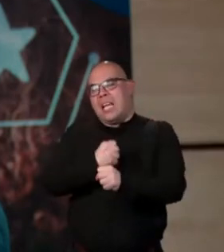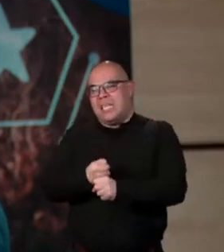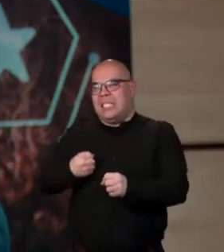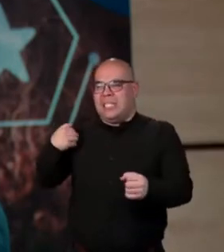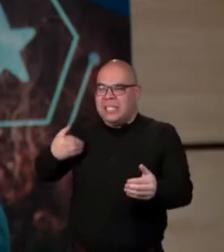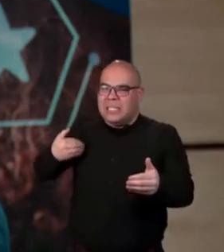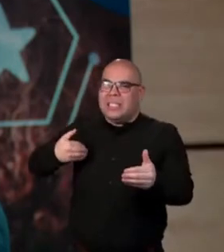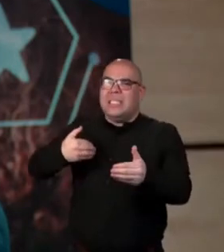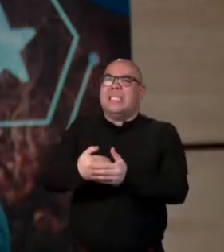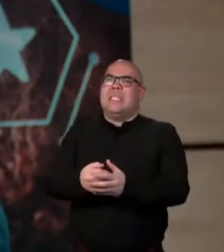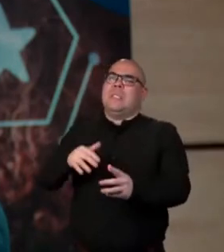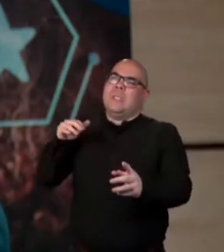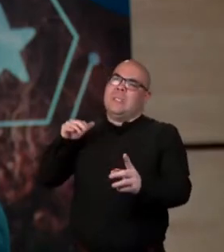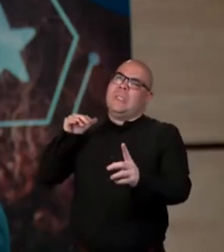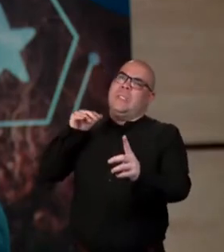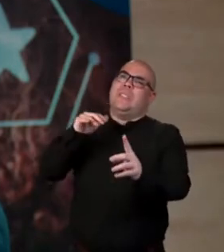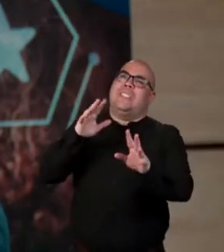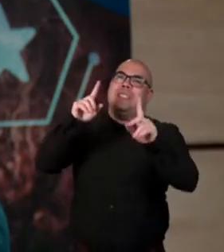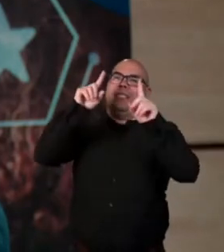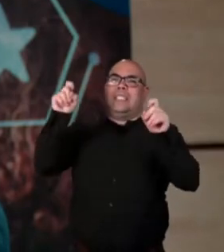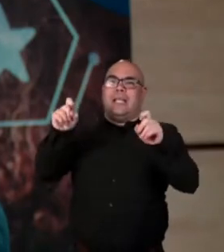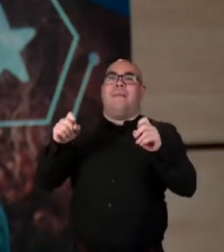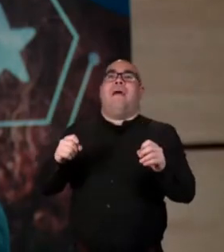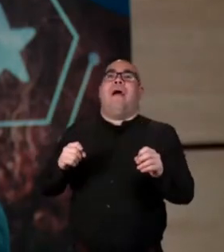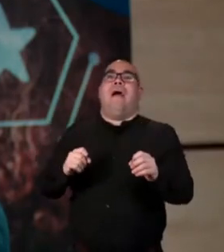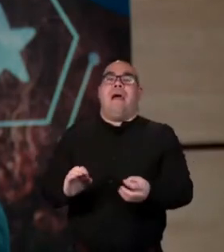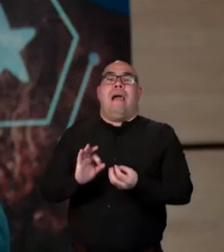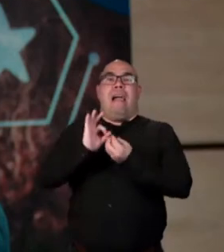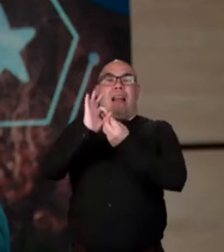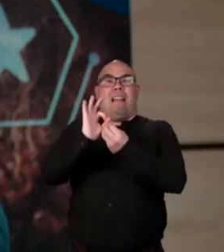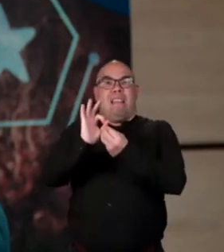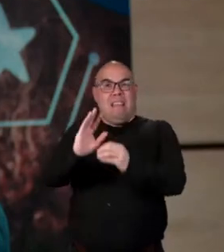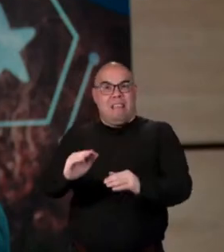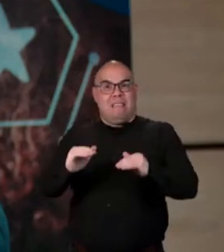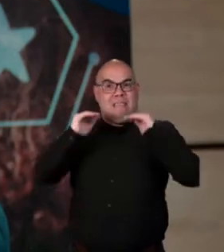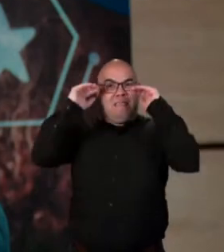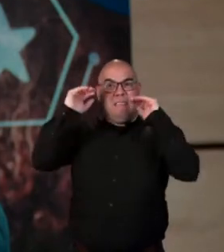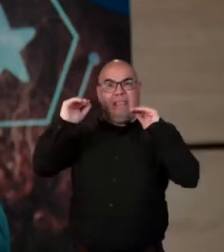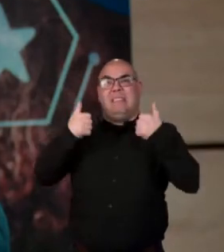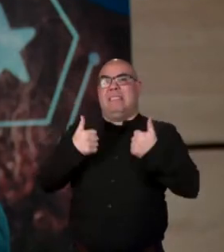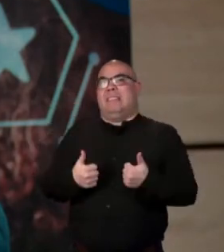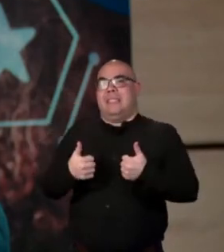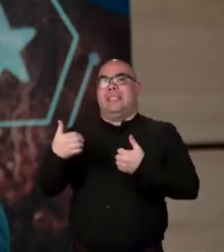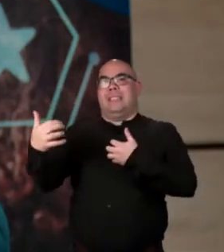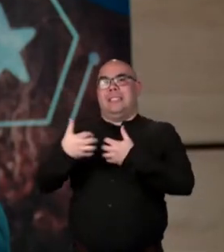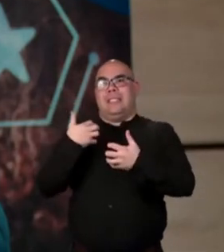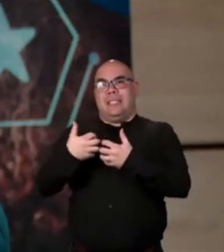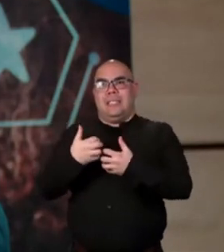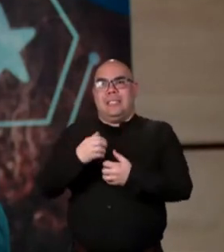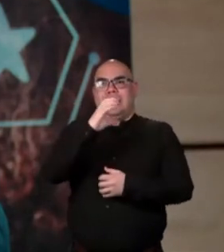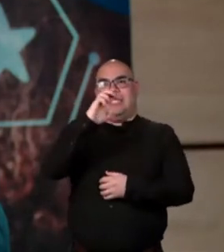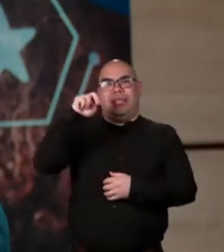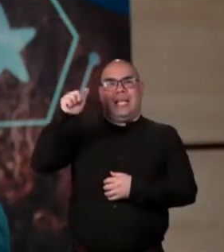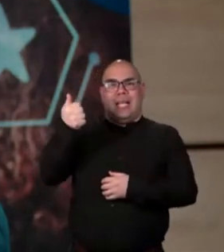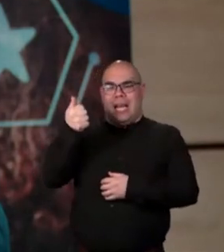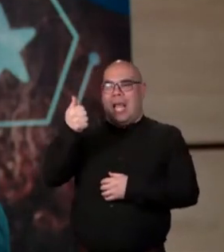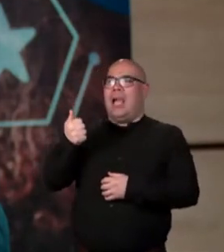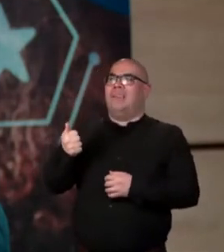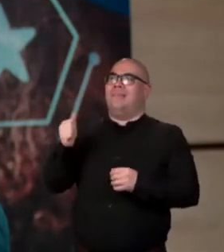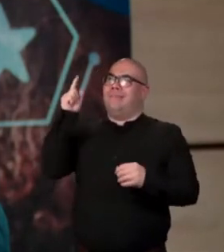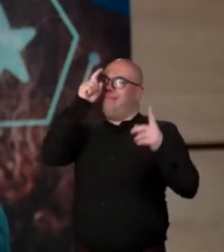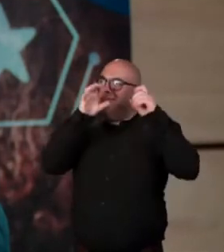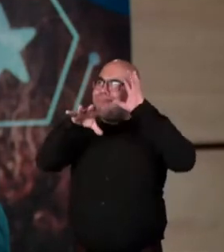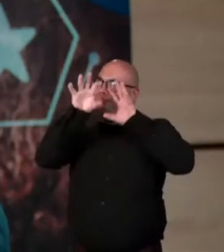el desarrollo de alta calidad académica de nuestro sistema de acreditación nacional con el pse y nea y esa experiencia nos ha permitido